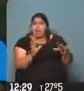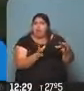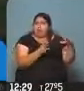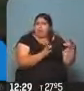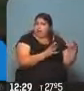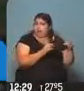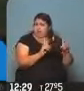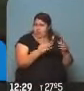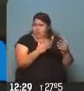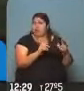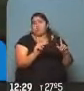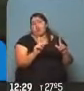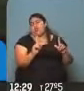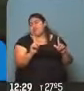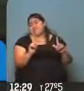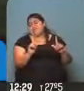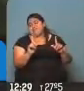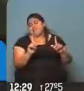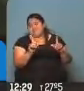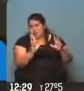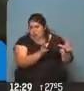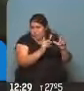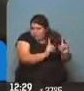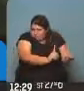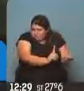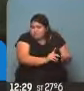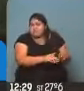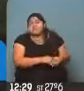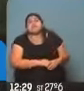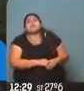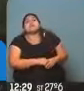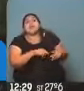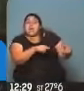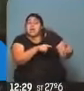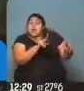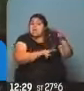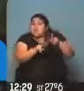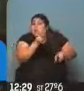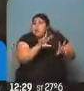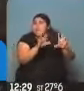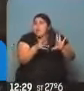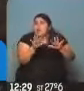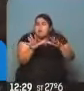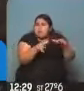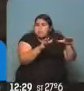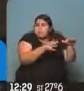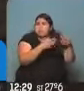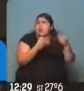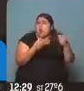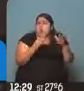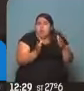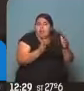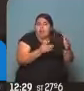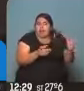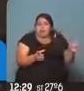no porque una vez que ya está localizada o sea que se buscan medios de los medios necesarios como para que no se siga moviendo más